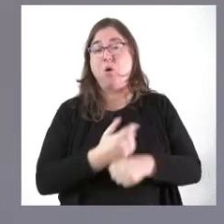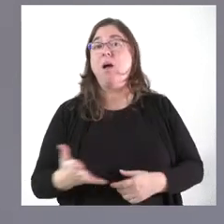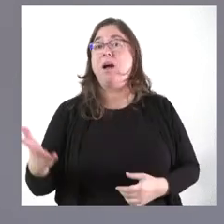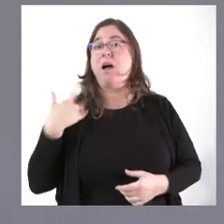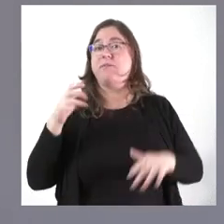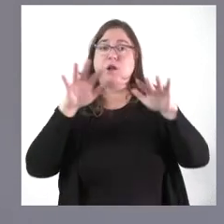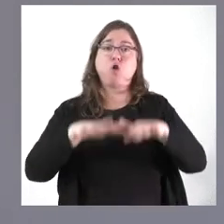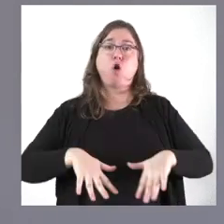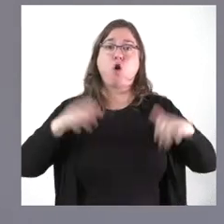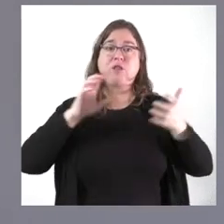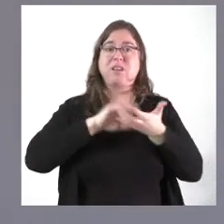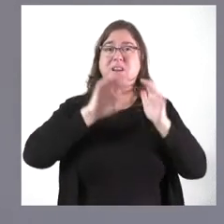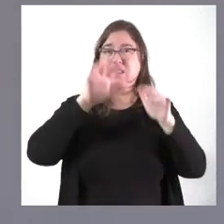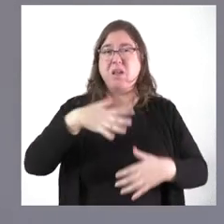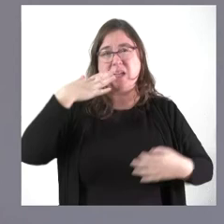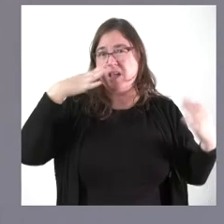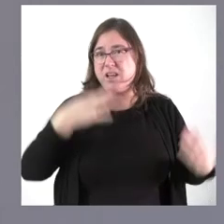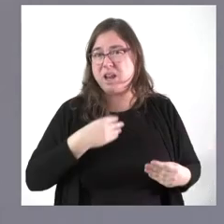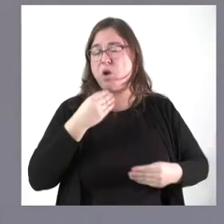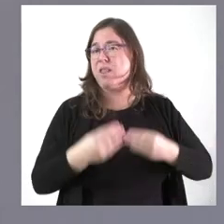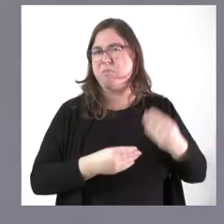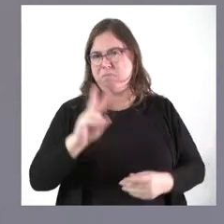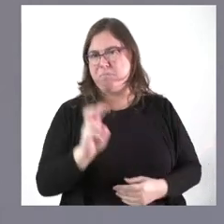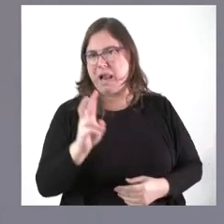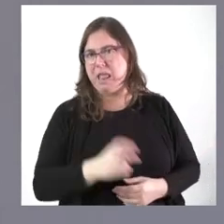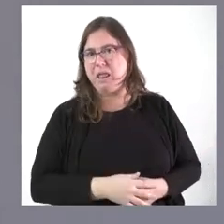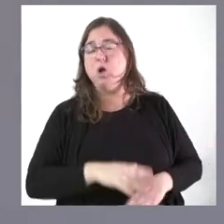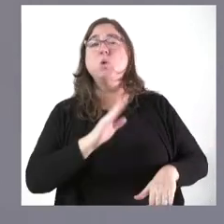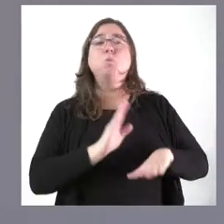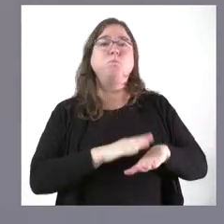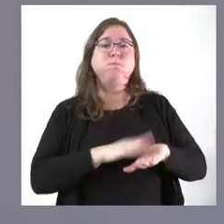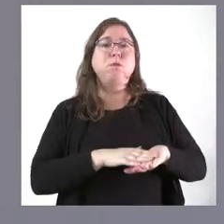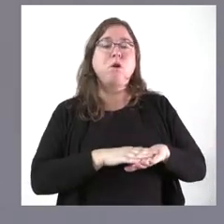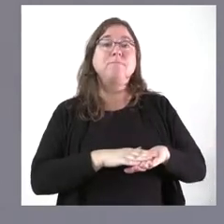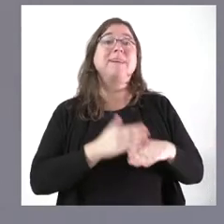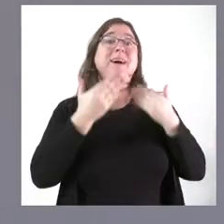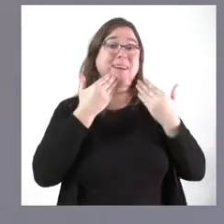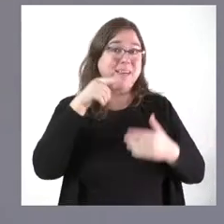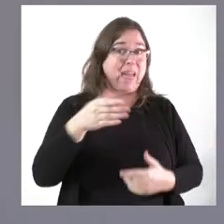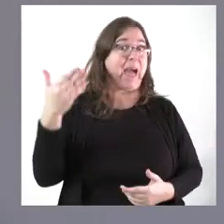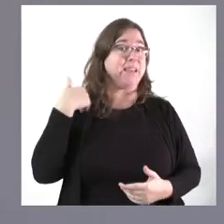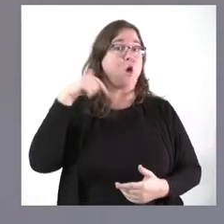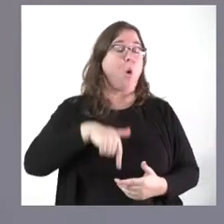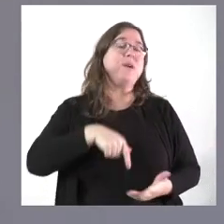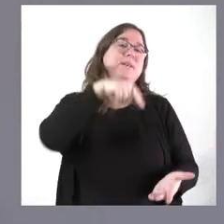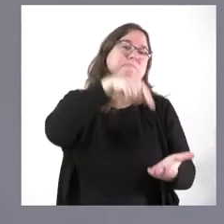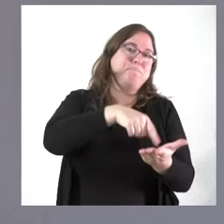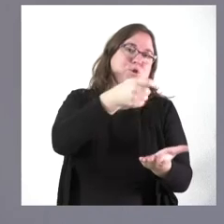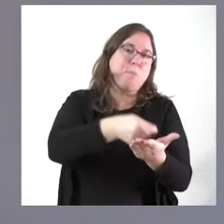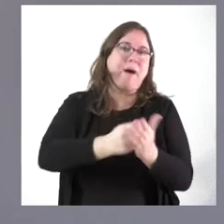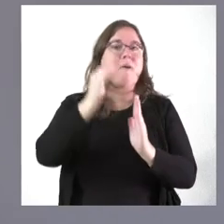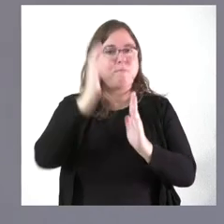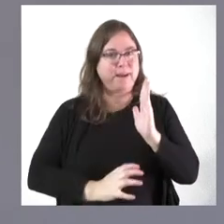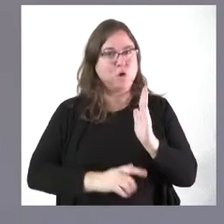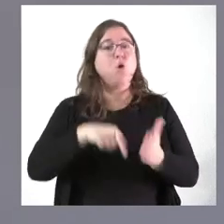pleno de las Cortes de Castilla y león creo que lo que hicimos les fue útil porque les permitió que hoy pague el menos impuestos les permitió que haya hoy